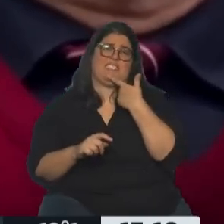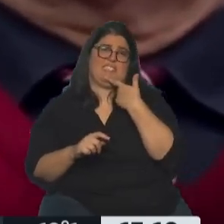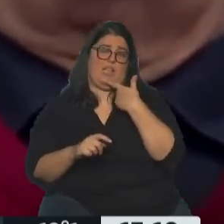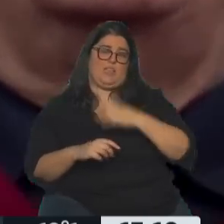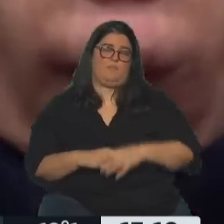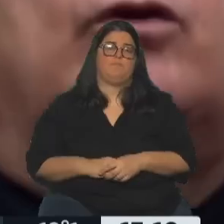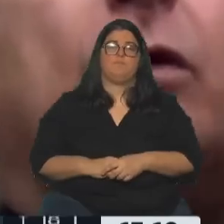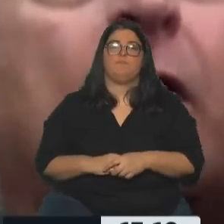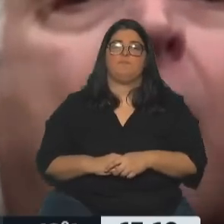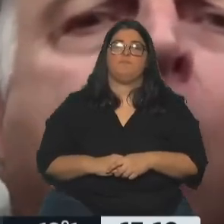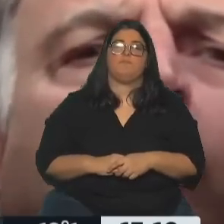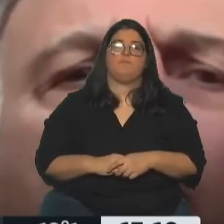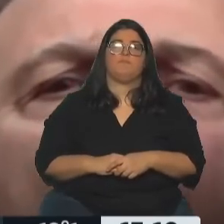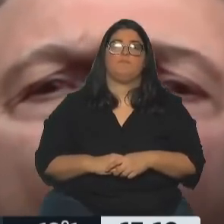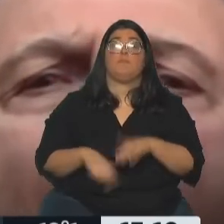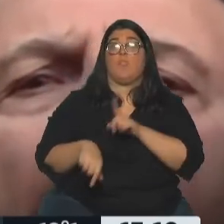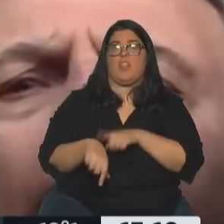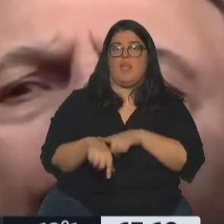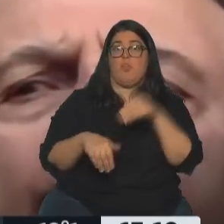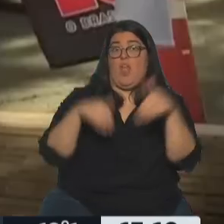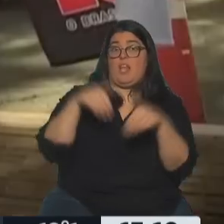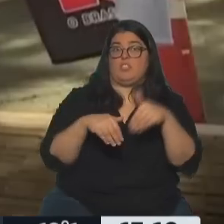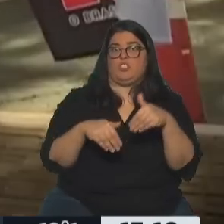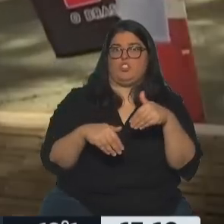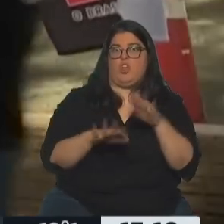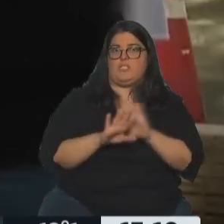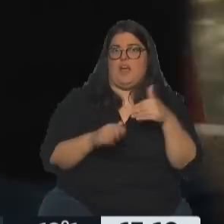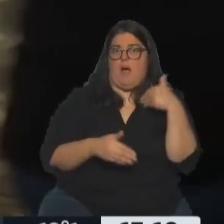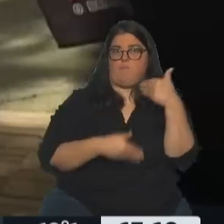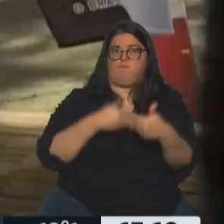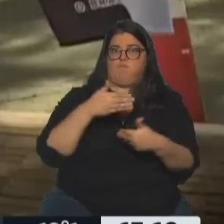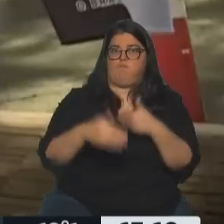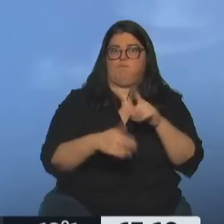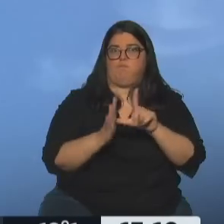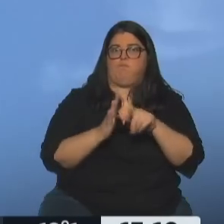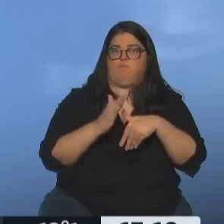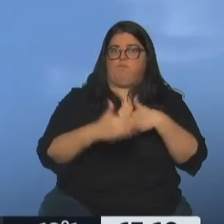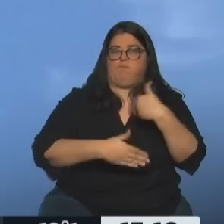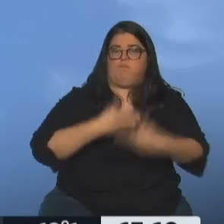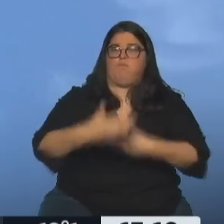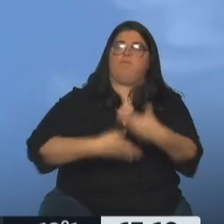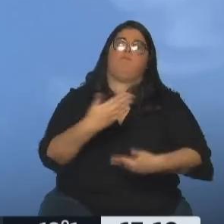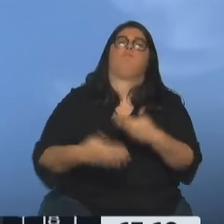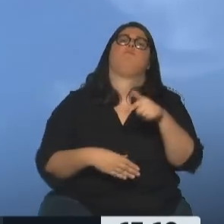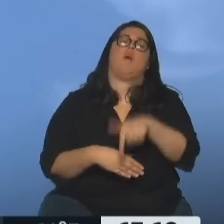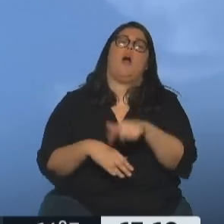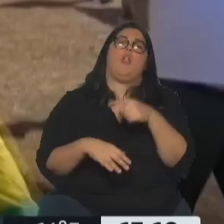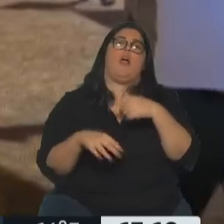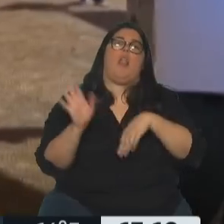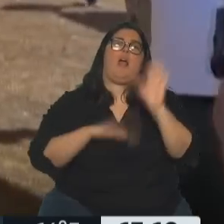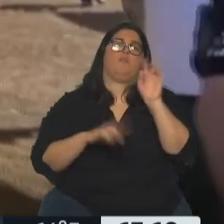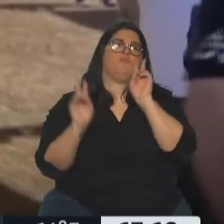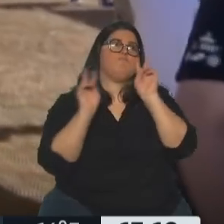presidente. El reloj electoral ya está en marcha y todas las miradas apuntan al